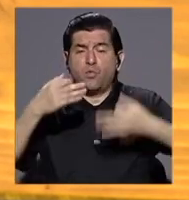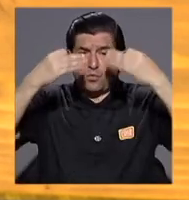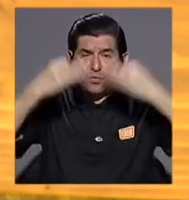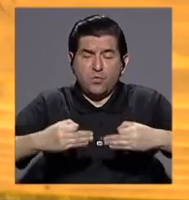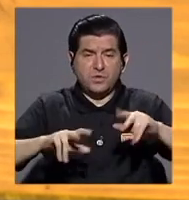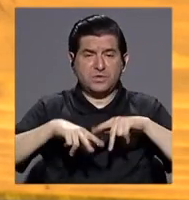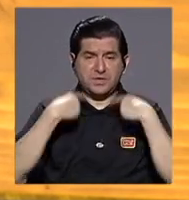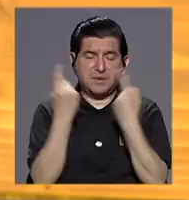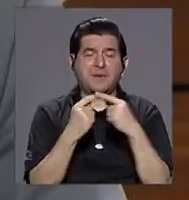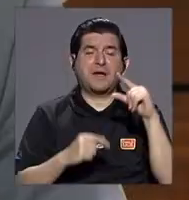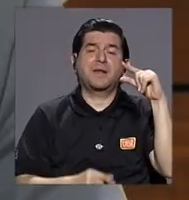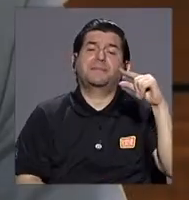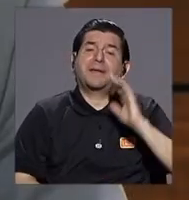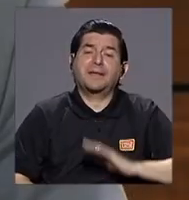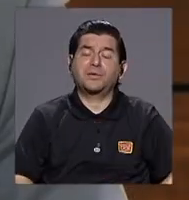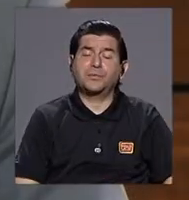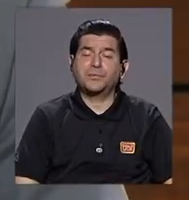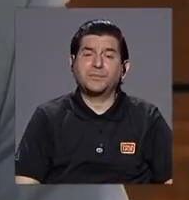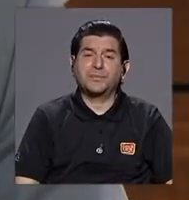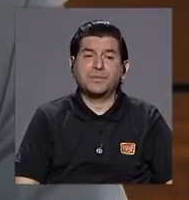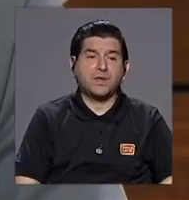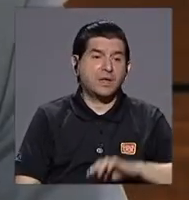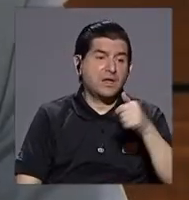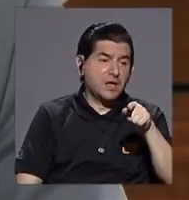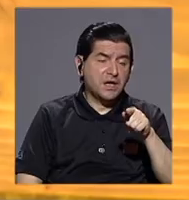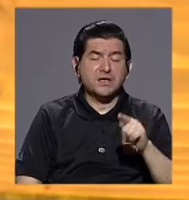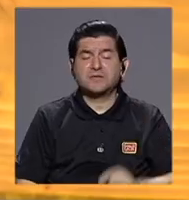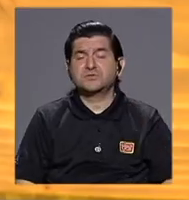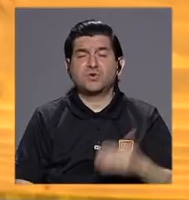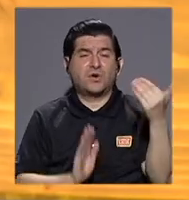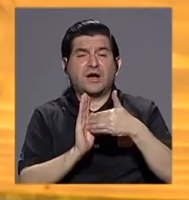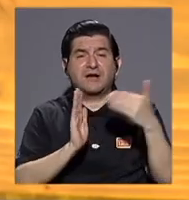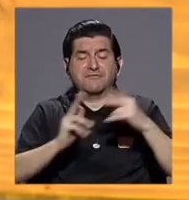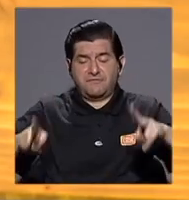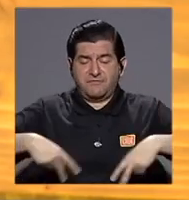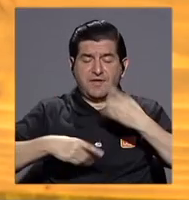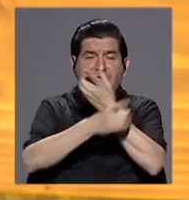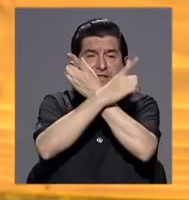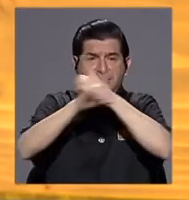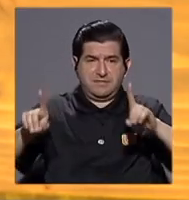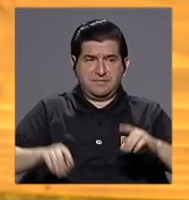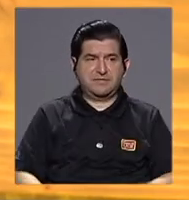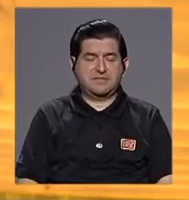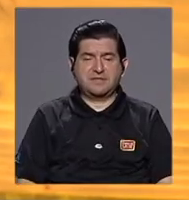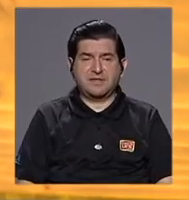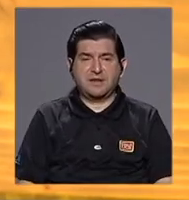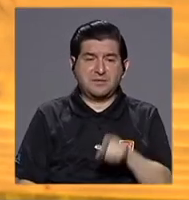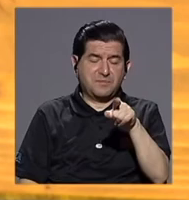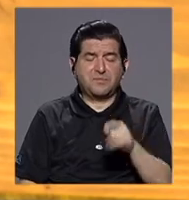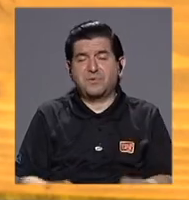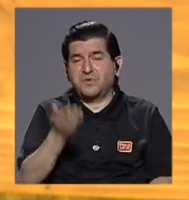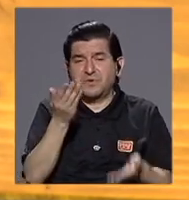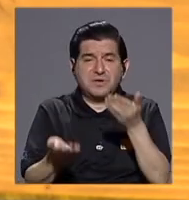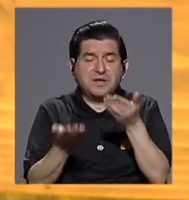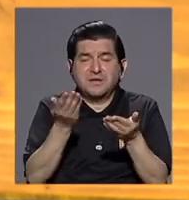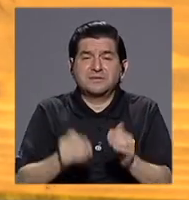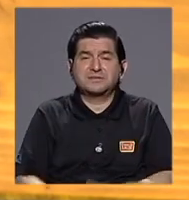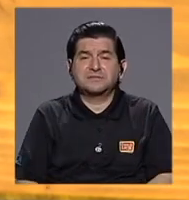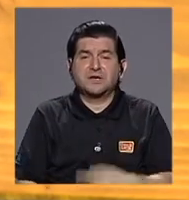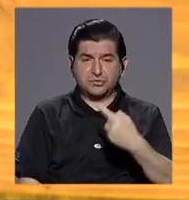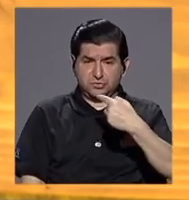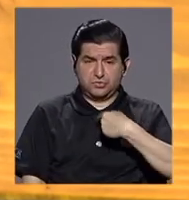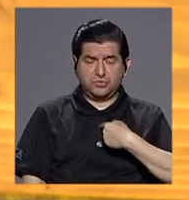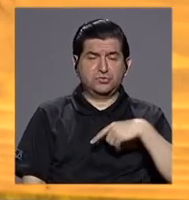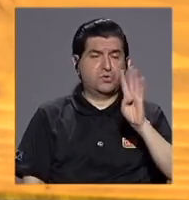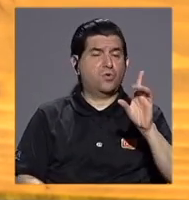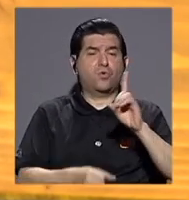el partido más pequeño. Y eso traiciona la vida democrática. Uh-huh. Porque están en el fiel de la balanza y entonces yo con